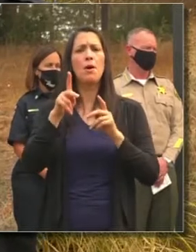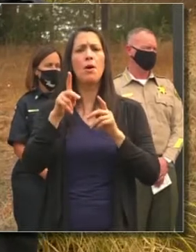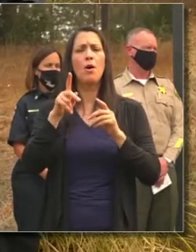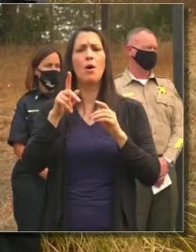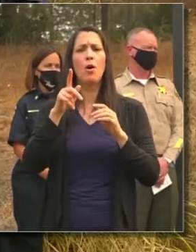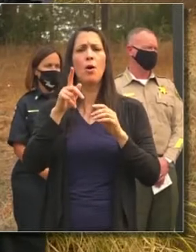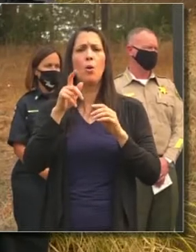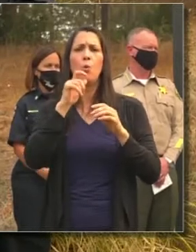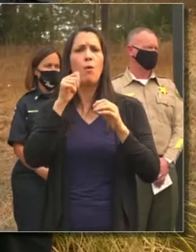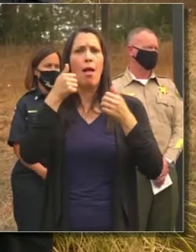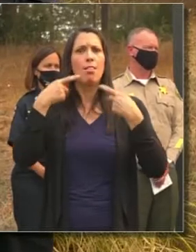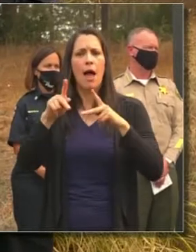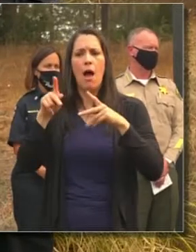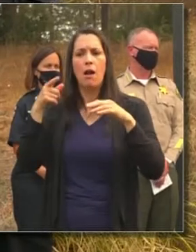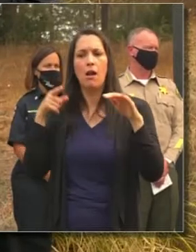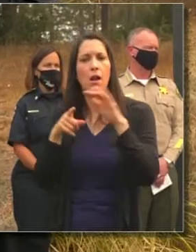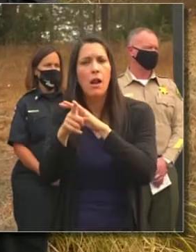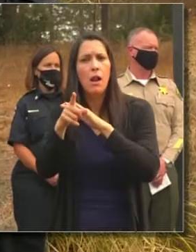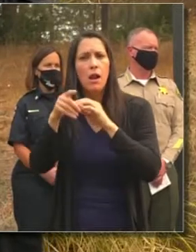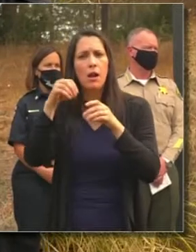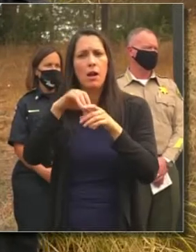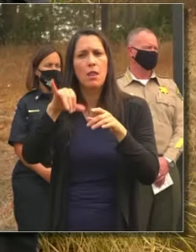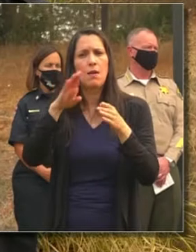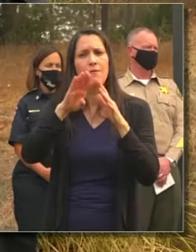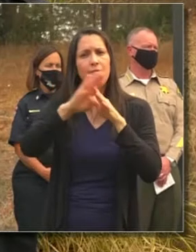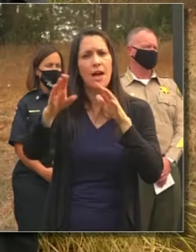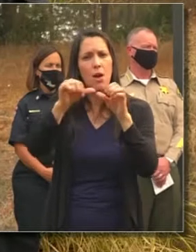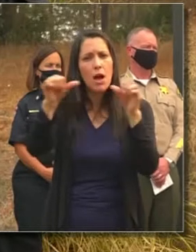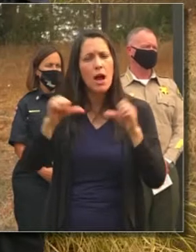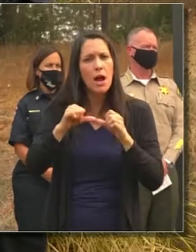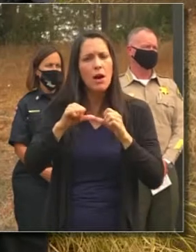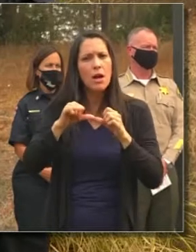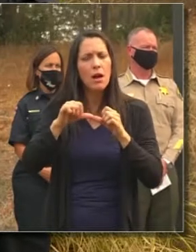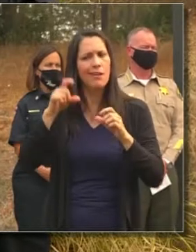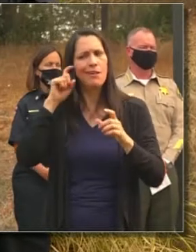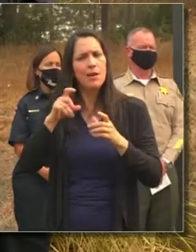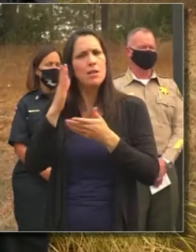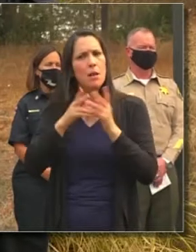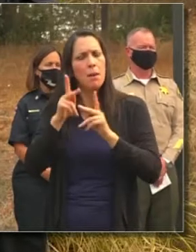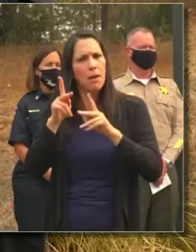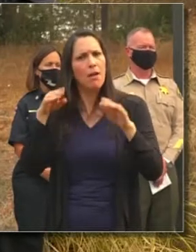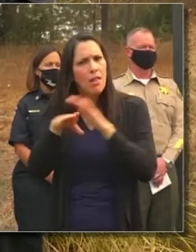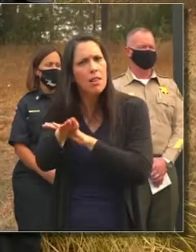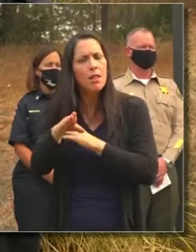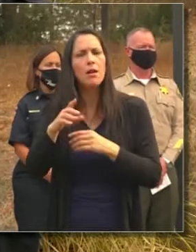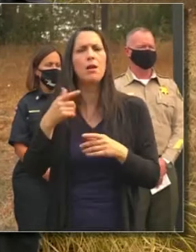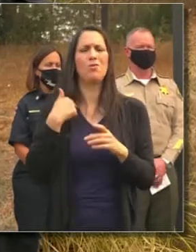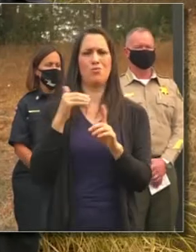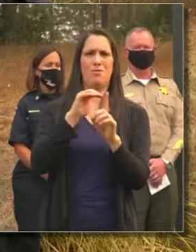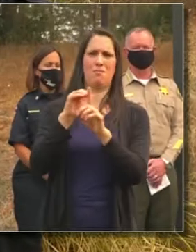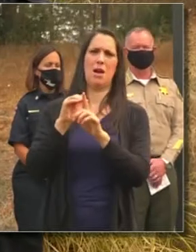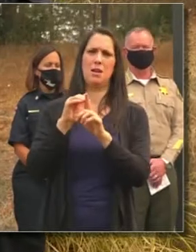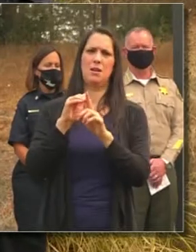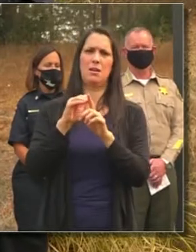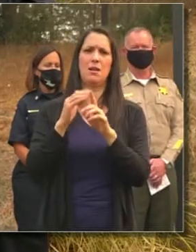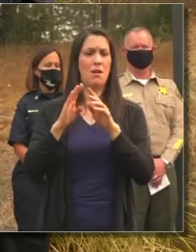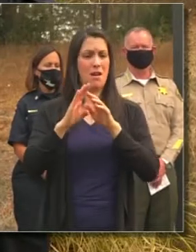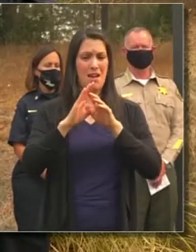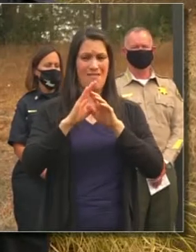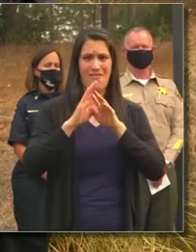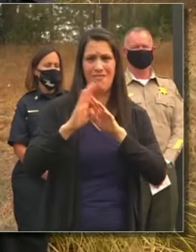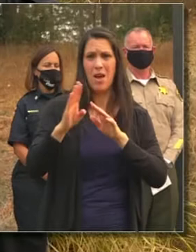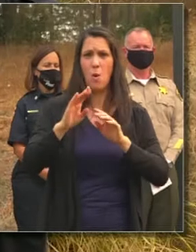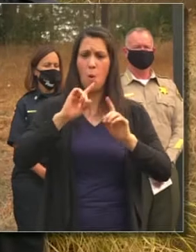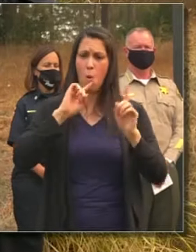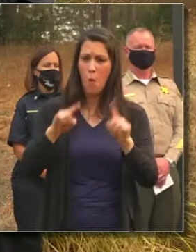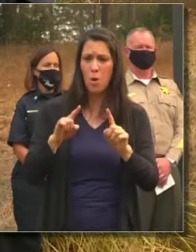que están entrando ilegalmente algunas de estas áreas evacuadas así que pedimos que ustedes tengan el recordatorio de que estas órdenes de